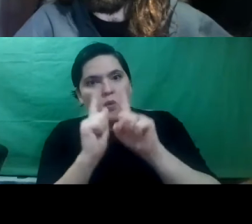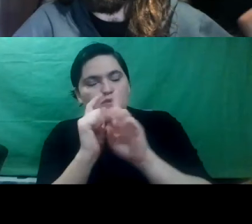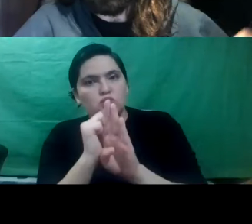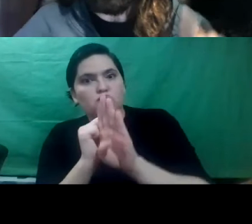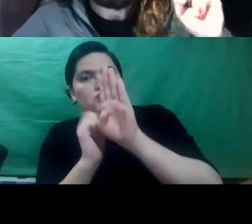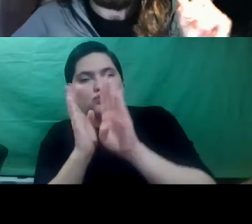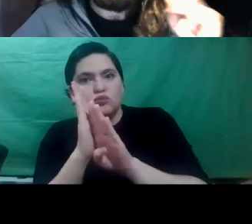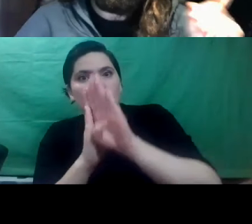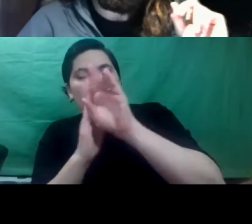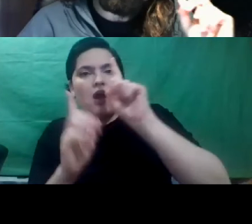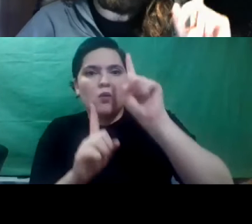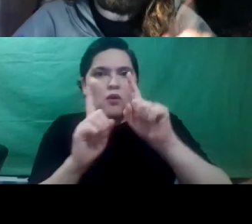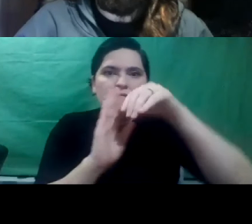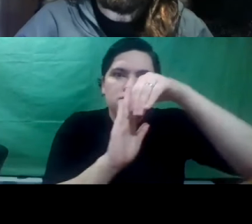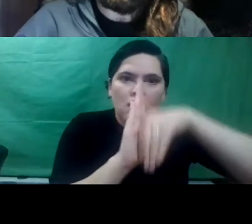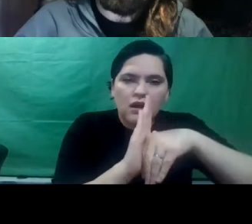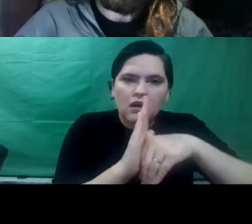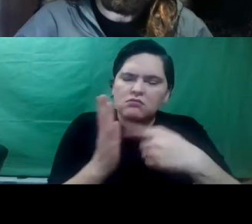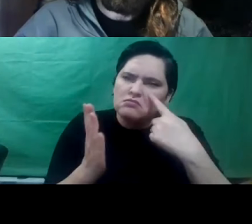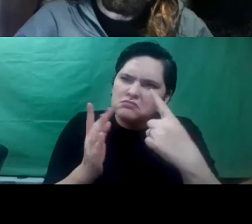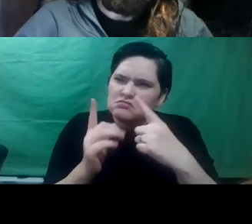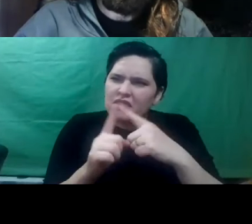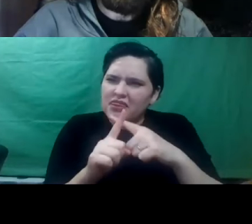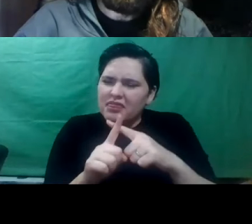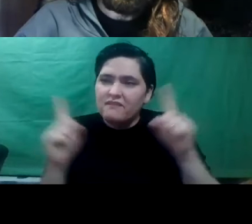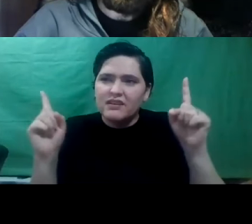que bajan la entropía, y no solamente es distribuido, sino que es